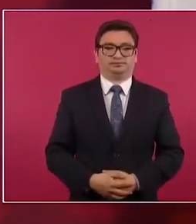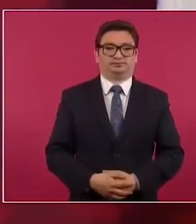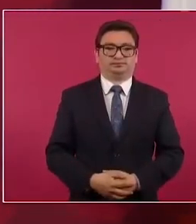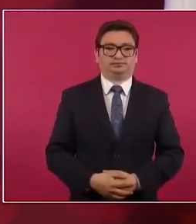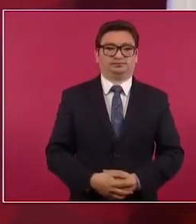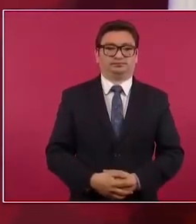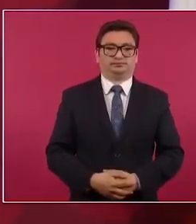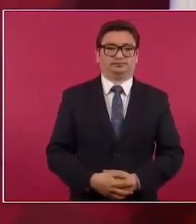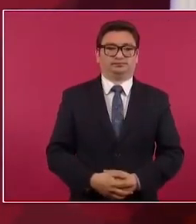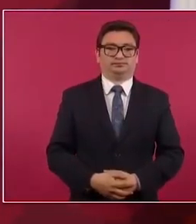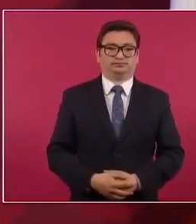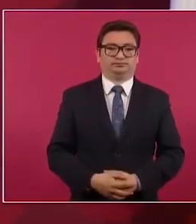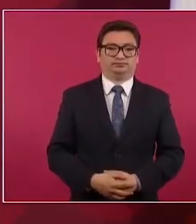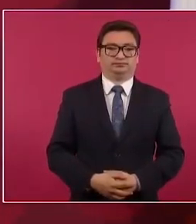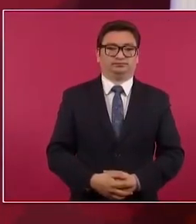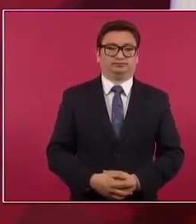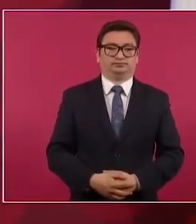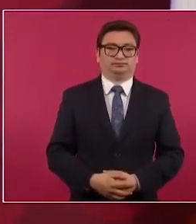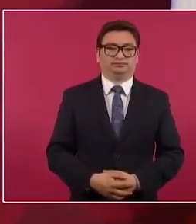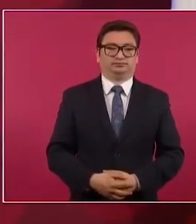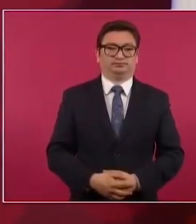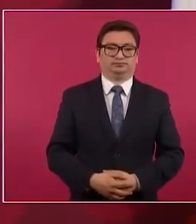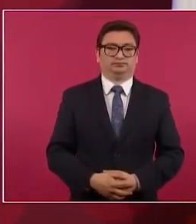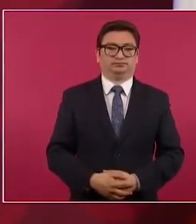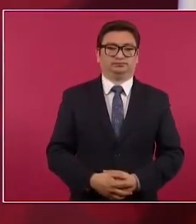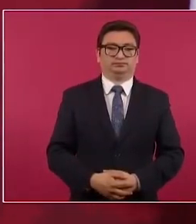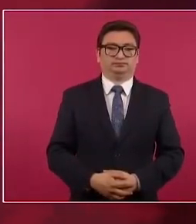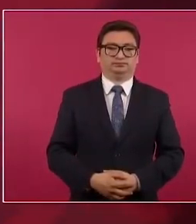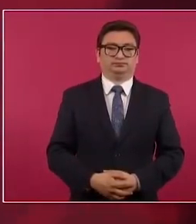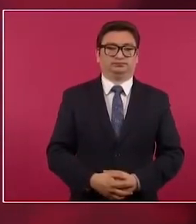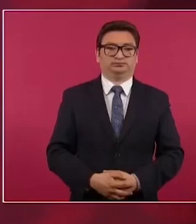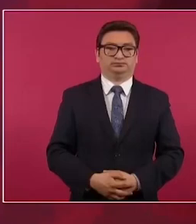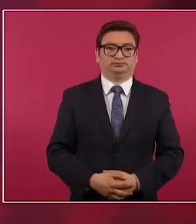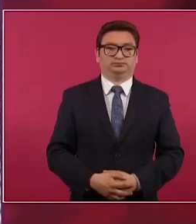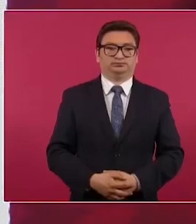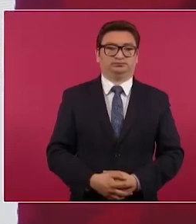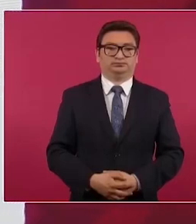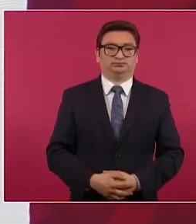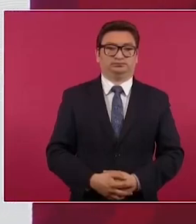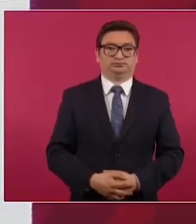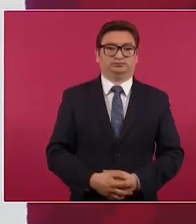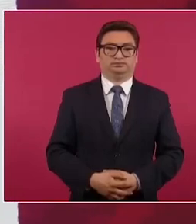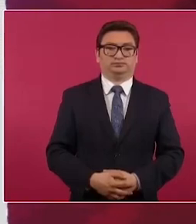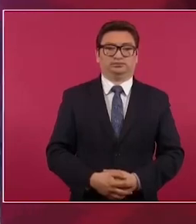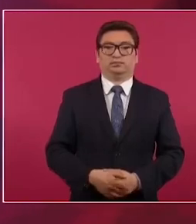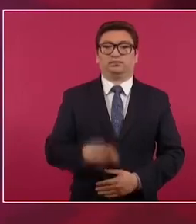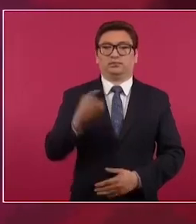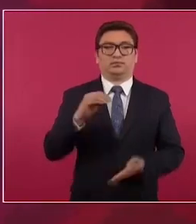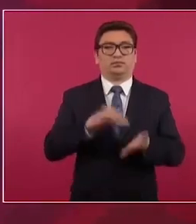Pero ponla de, bueno, ponla, esto es postdata.